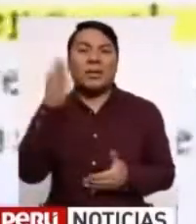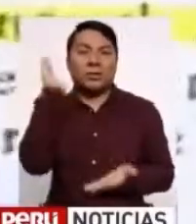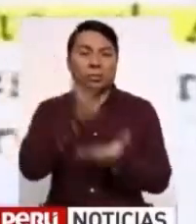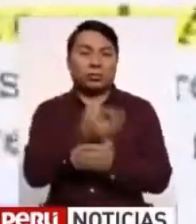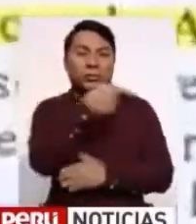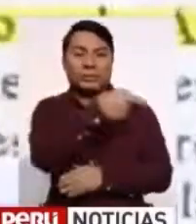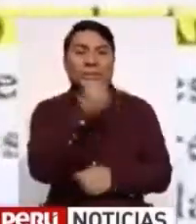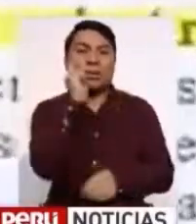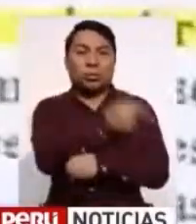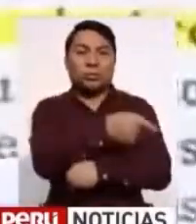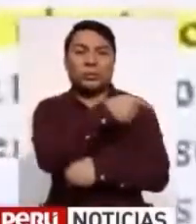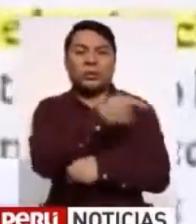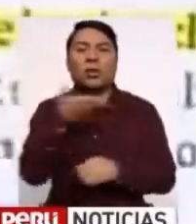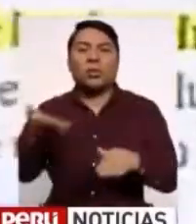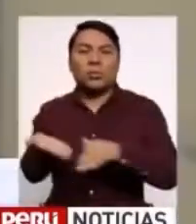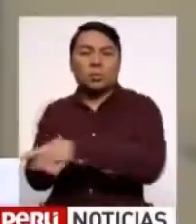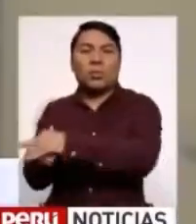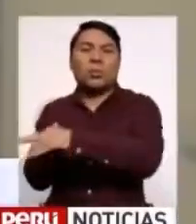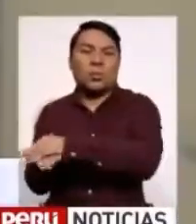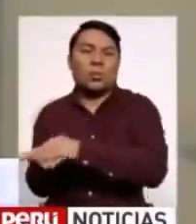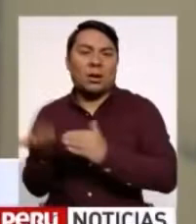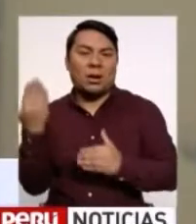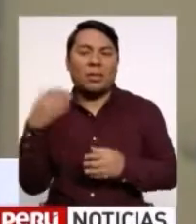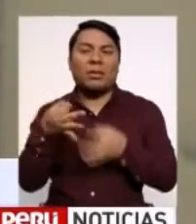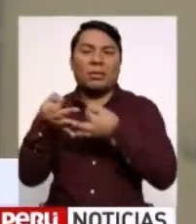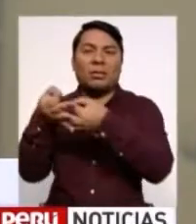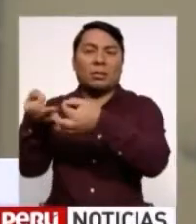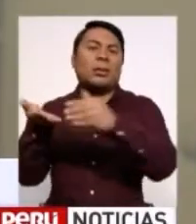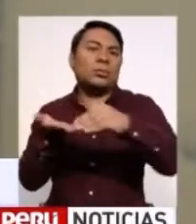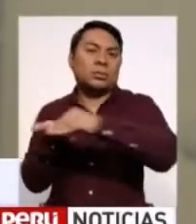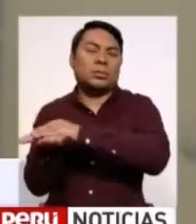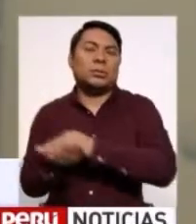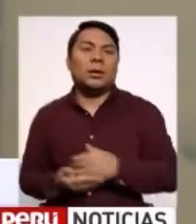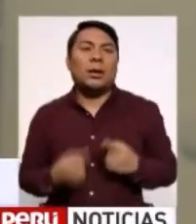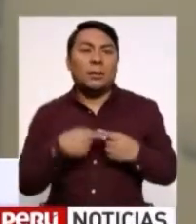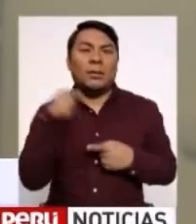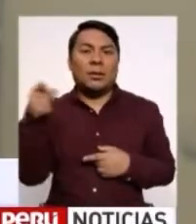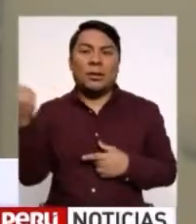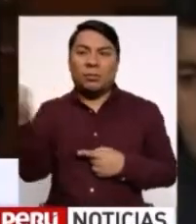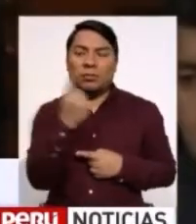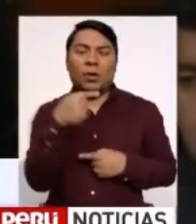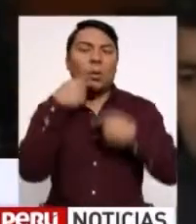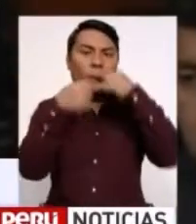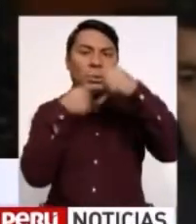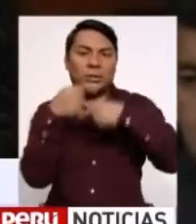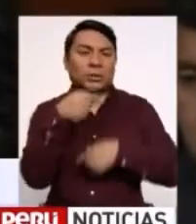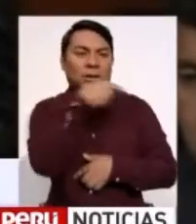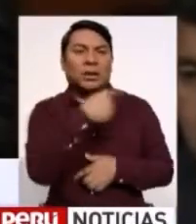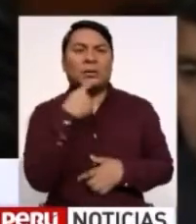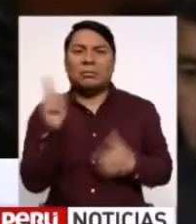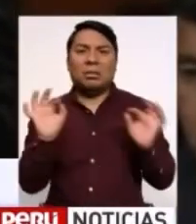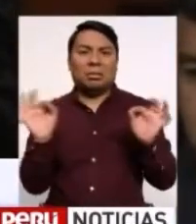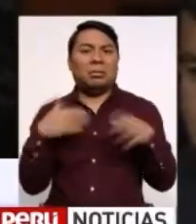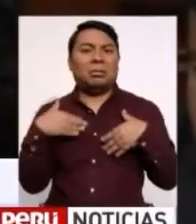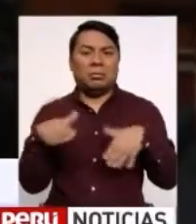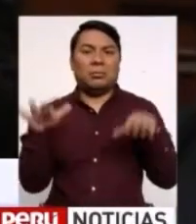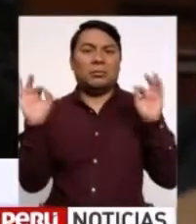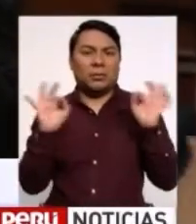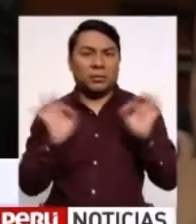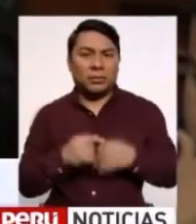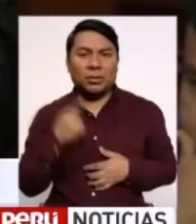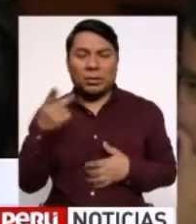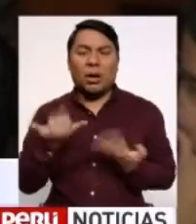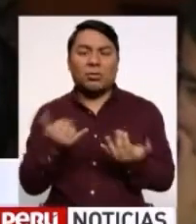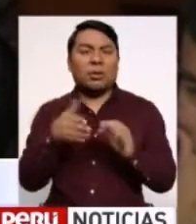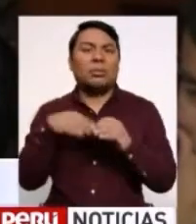por prescripción la legisladora negó estos hechos y señaló que el proyecto sobre medios de comunicación no será